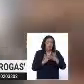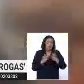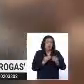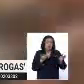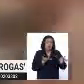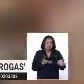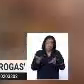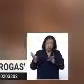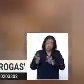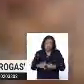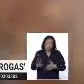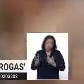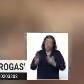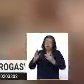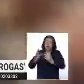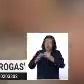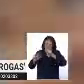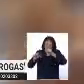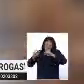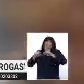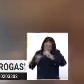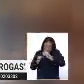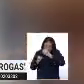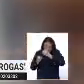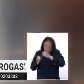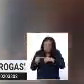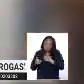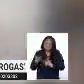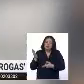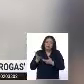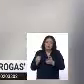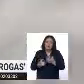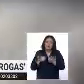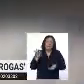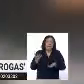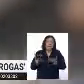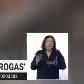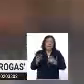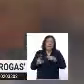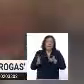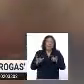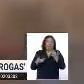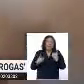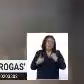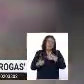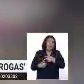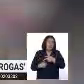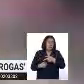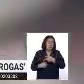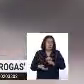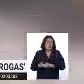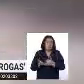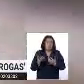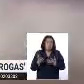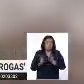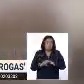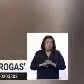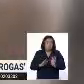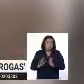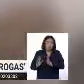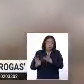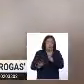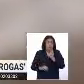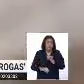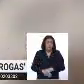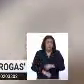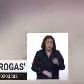a laboratorio a fin de que determinen qué composiciones no descartamos que también esté eh haya sido preparado con